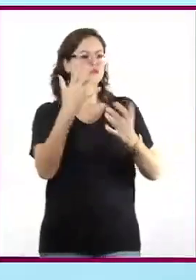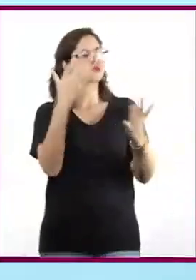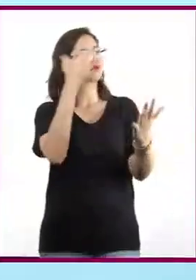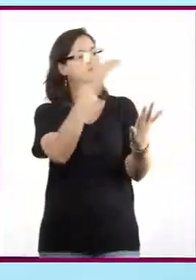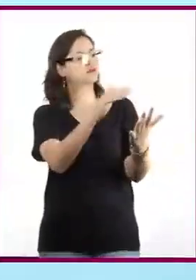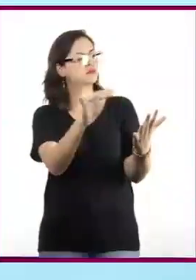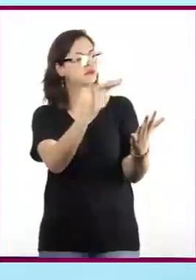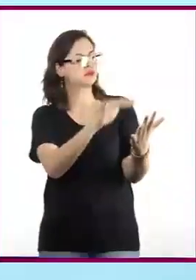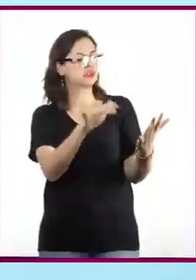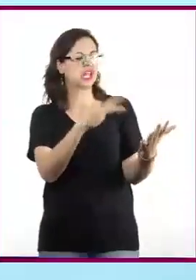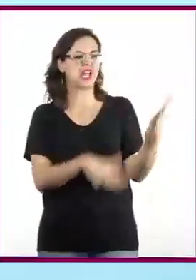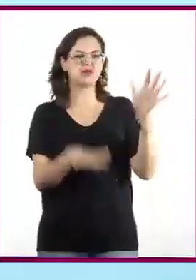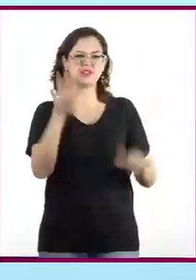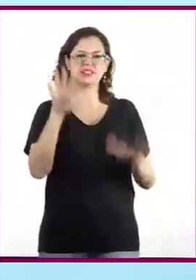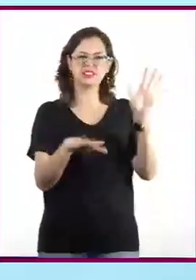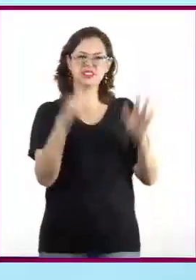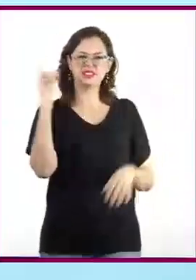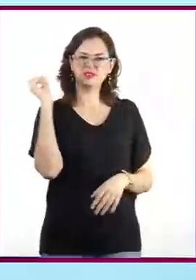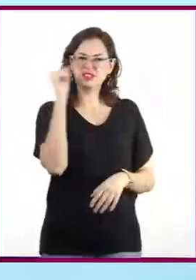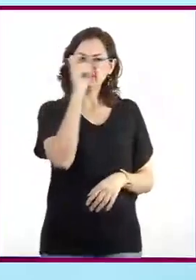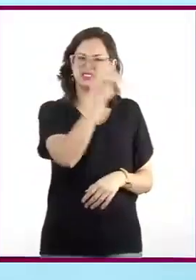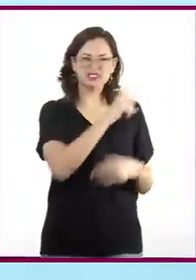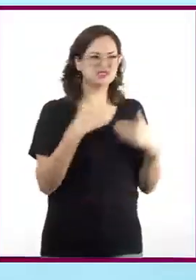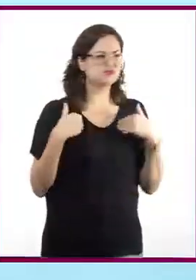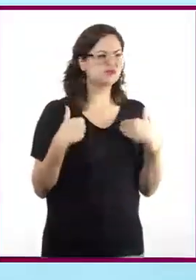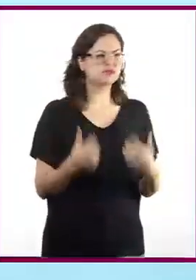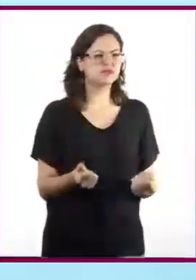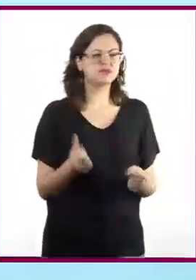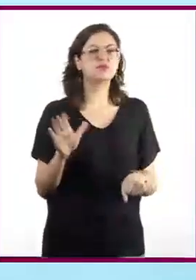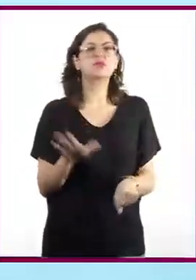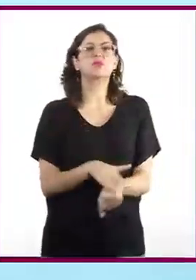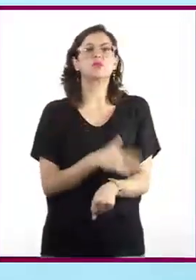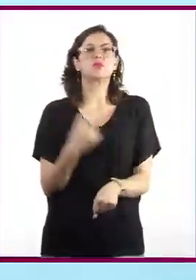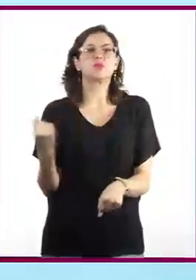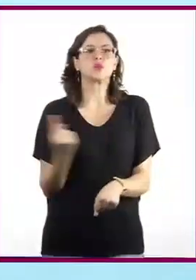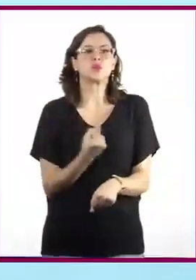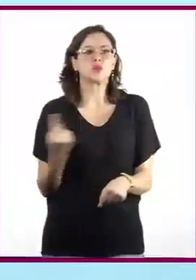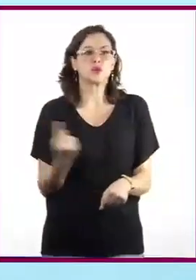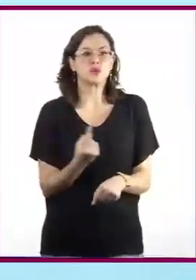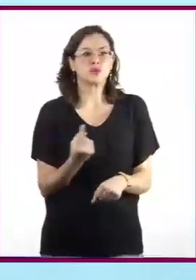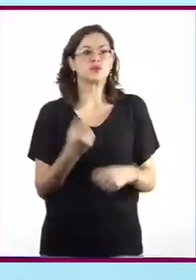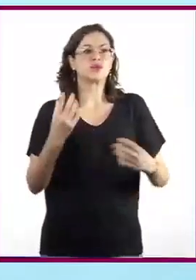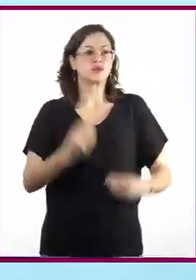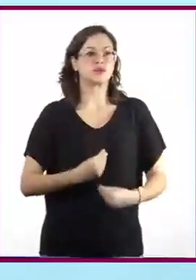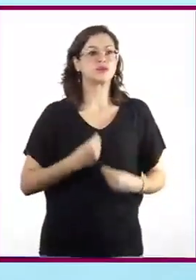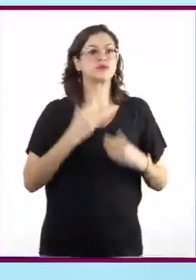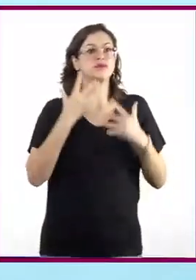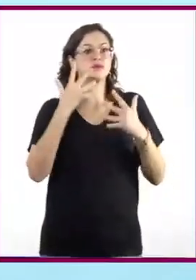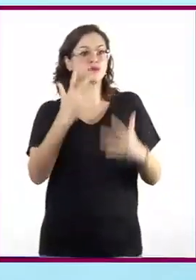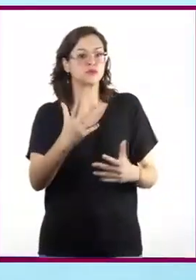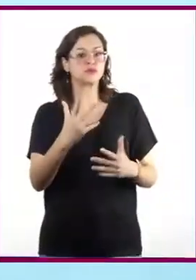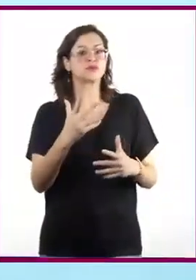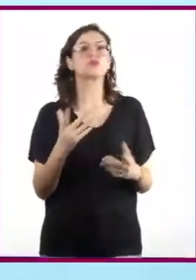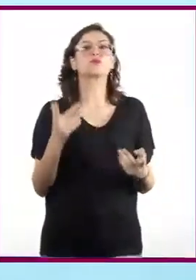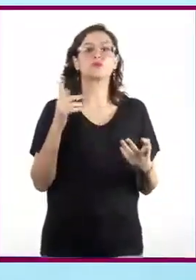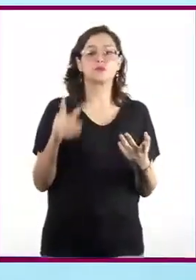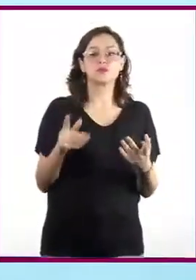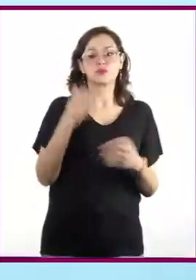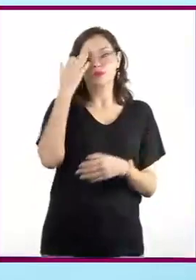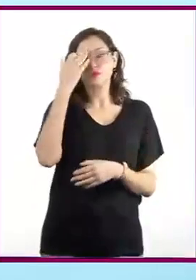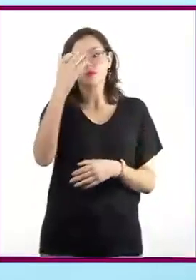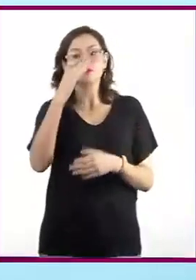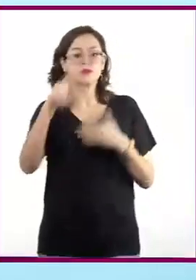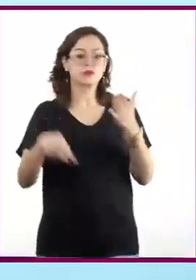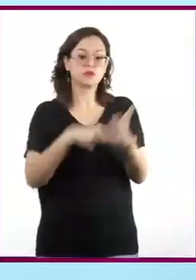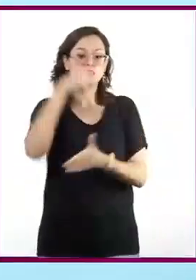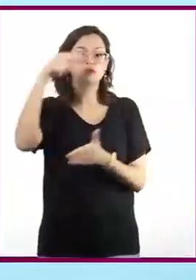casos les cuesta entenderlos. Sucede porque un poema se crea en un tiempo y lugar específicos y